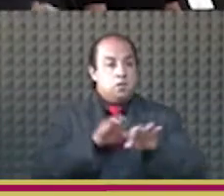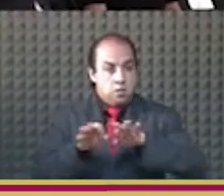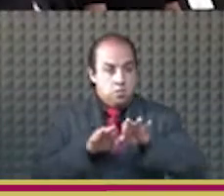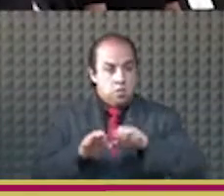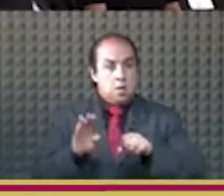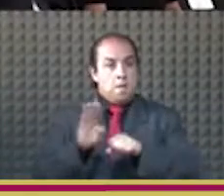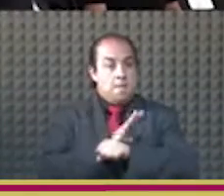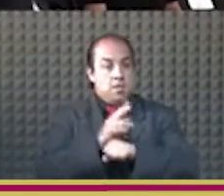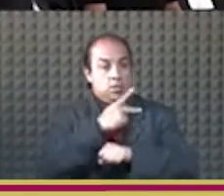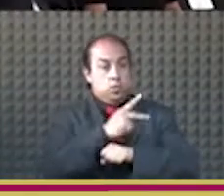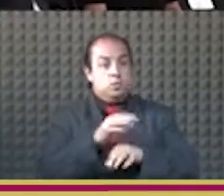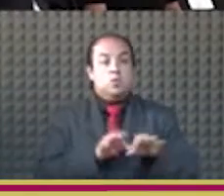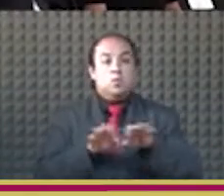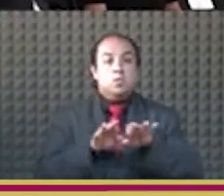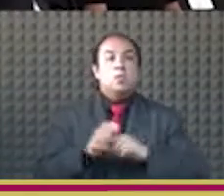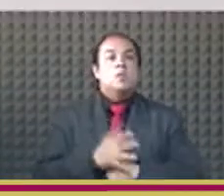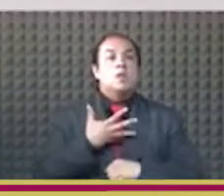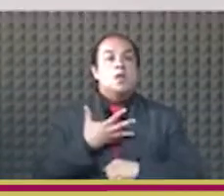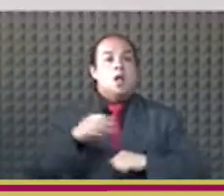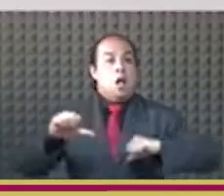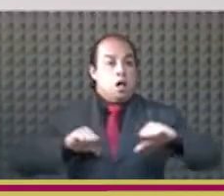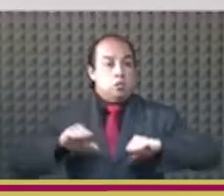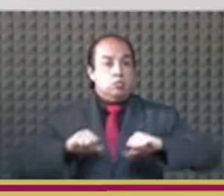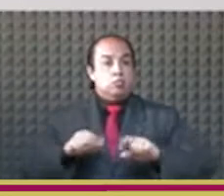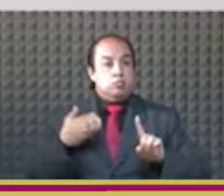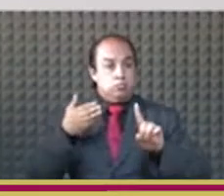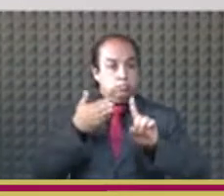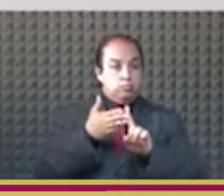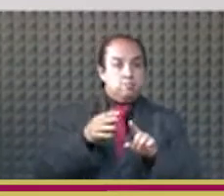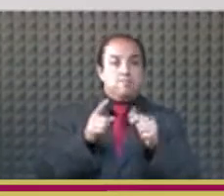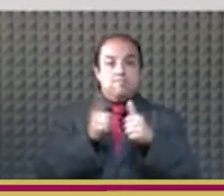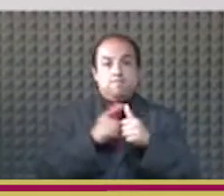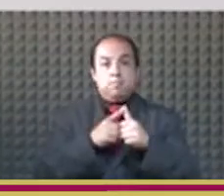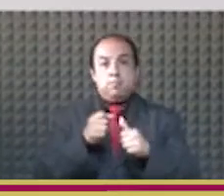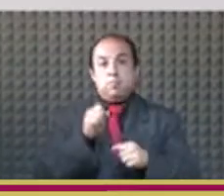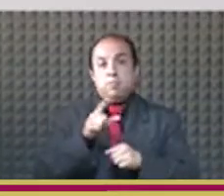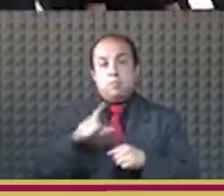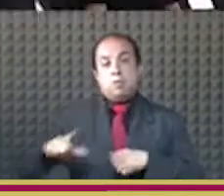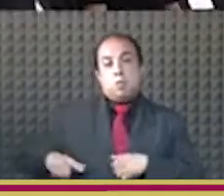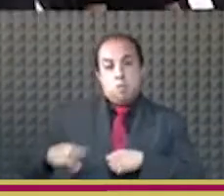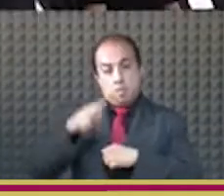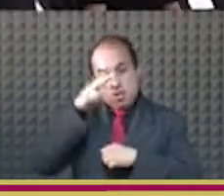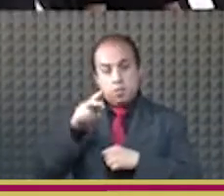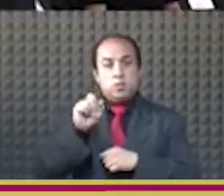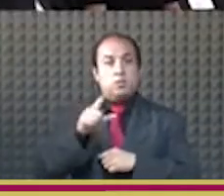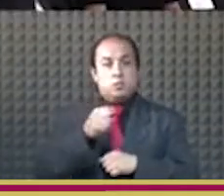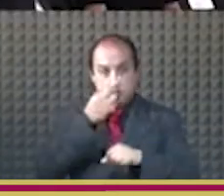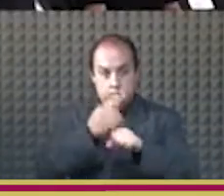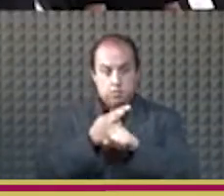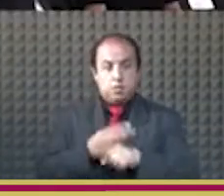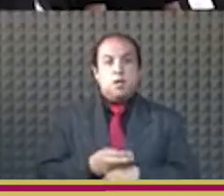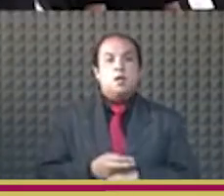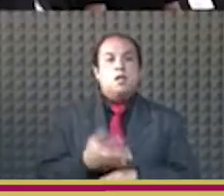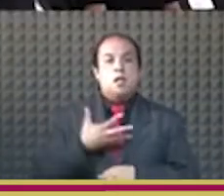ejes centrales en las acciones del Gobierno de México y en particular en la Secretaría que usted dirige. Reciba mi más